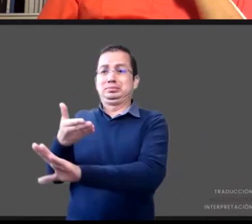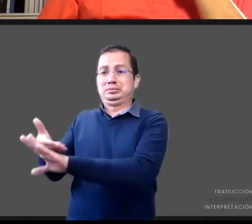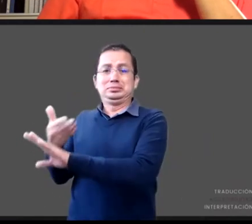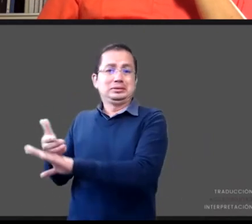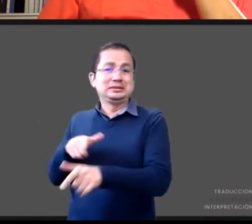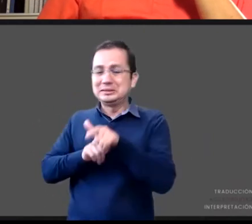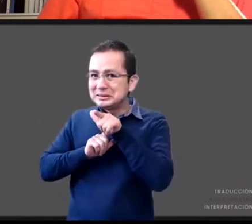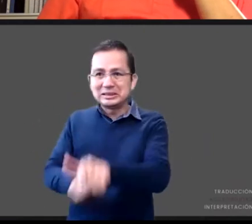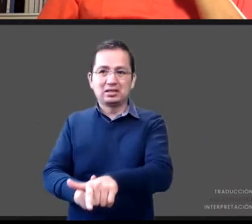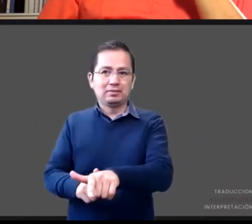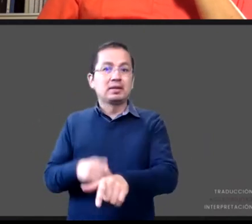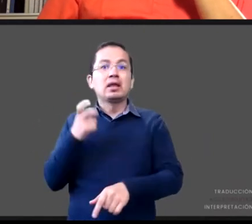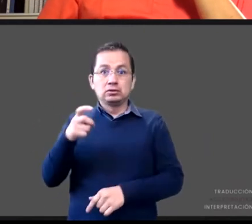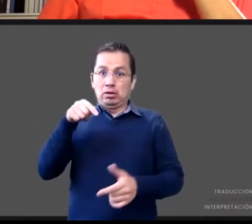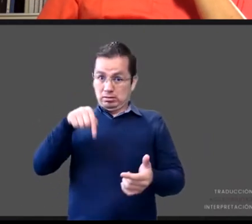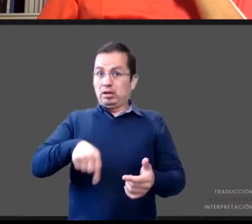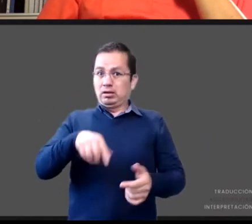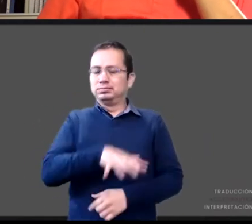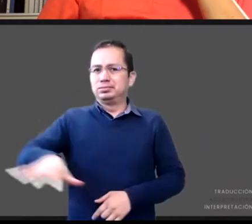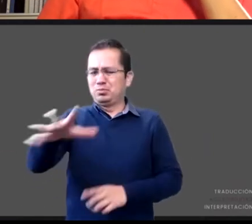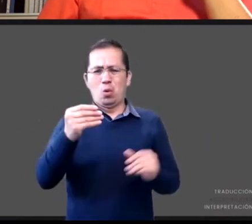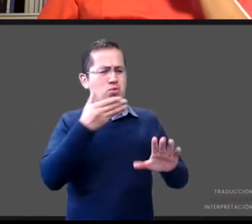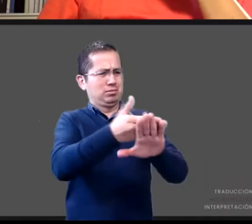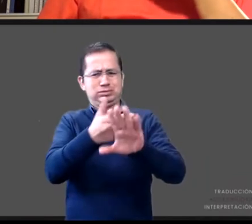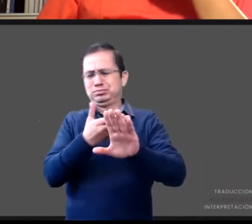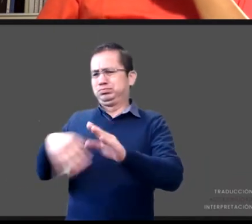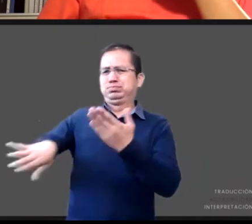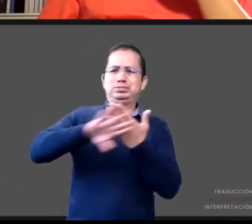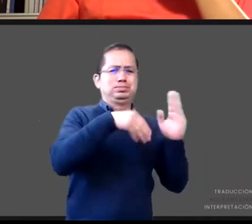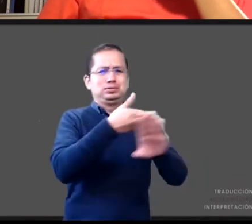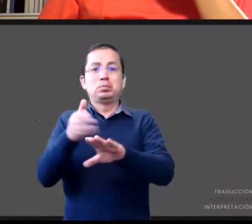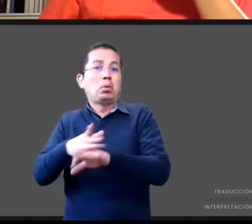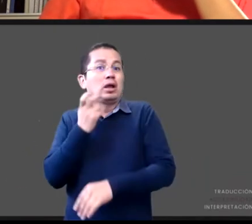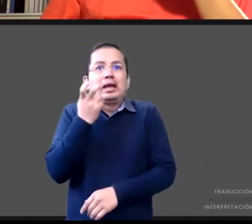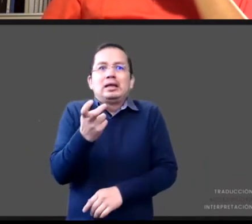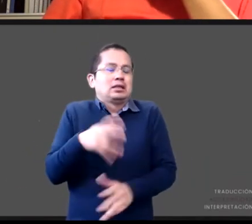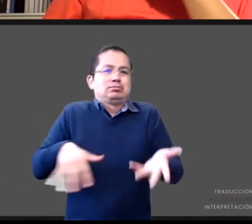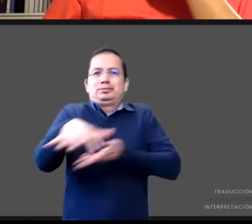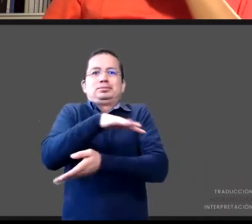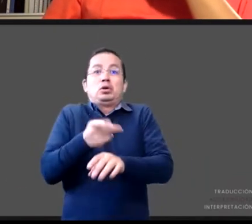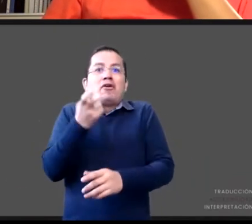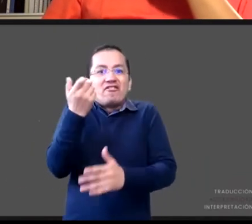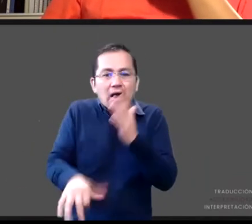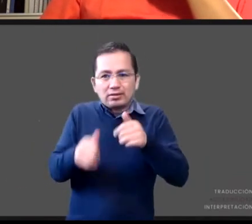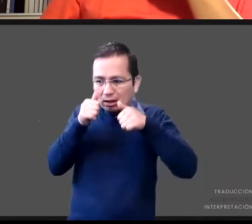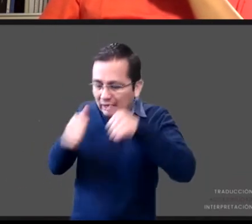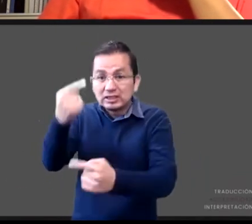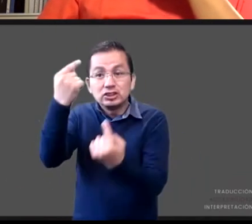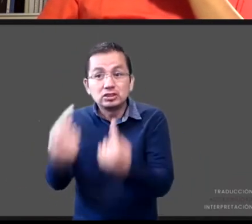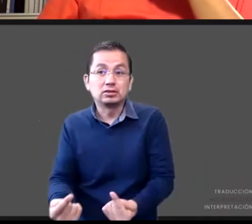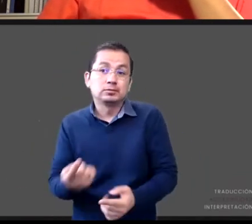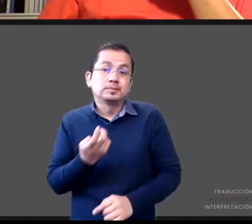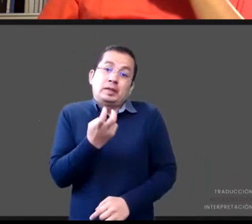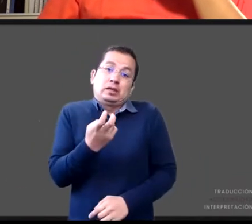tremendamente violenta como es la que vivimos actualmente. Esas serían mis reflexiones, Ricardo. Muchas gracias. Muchas gracias. Yo creo